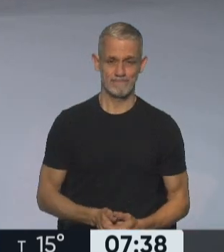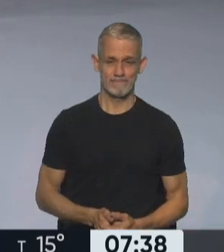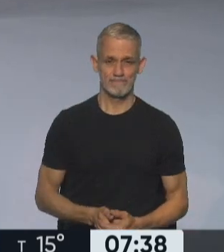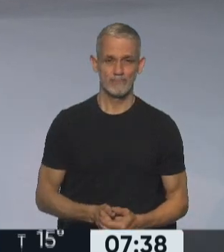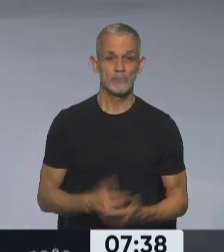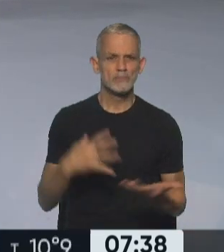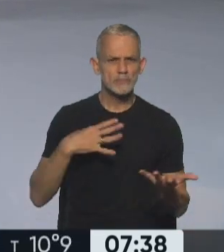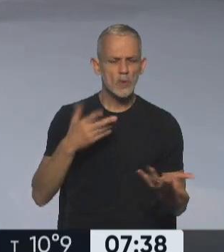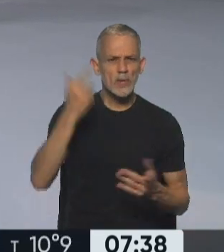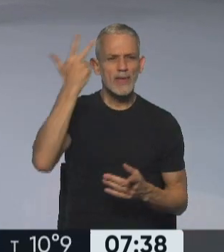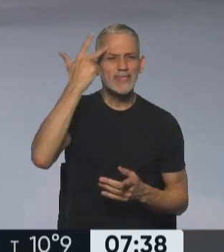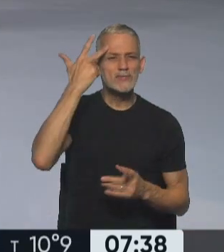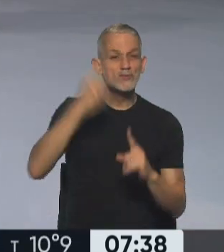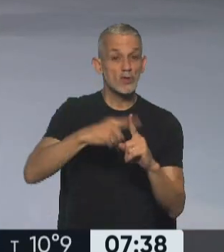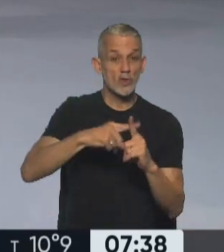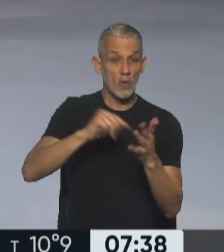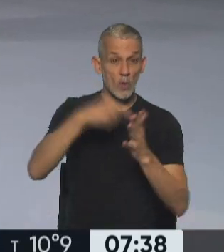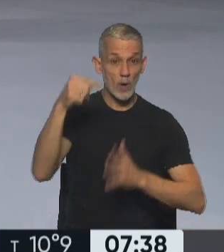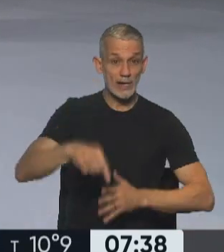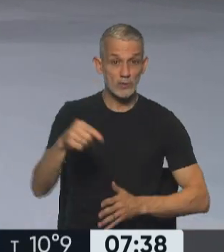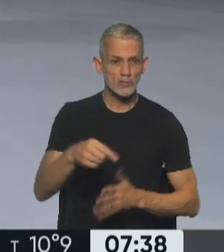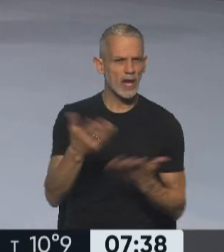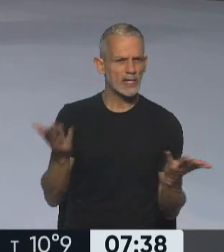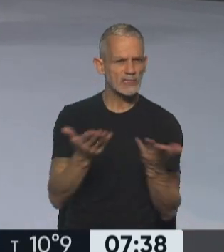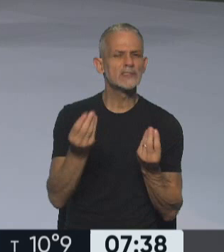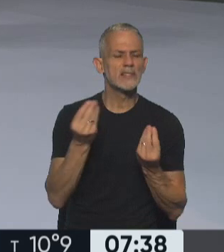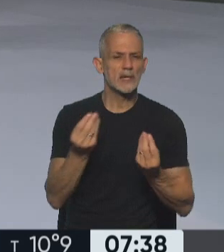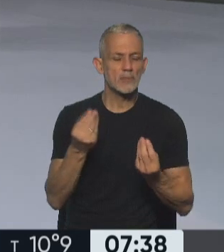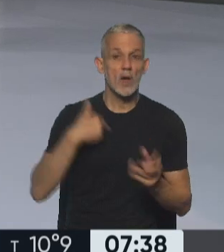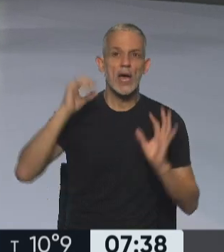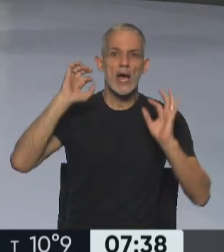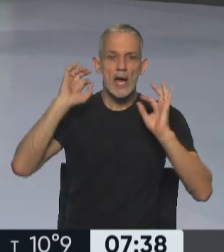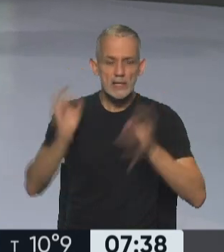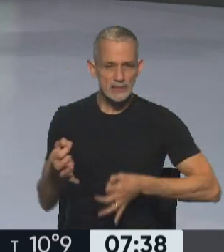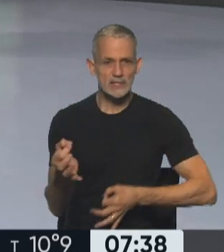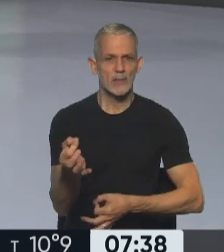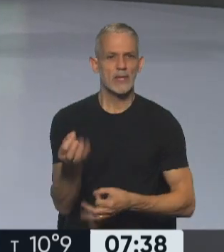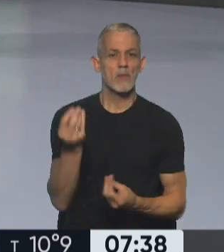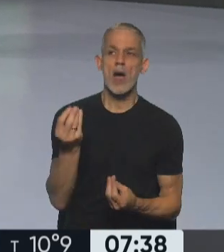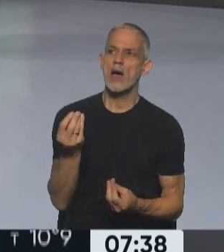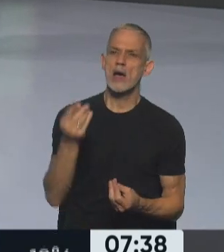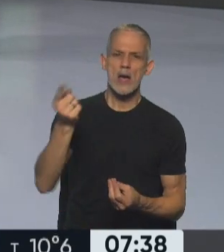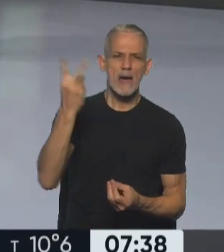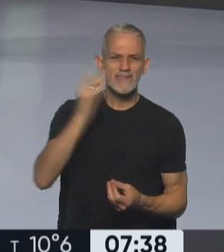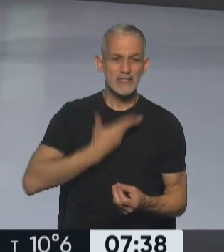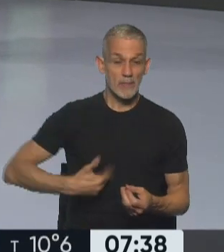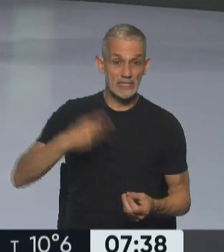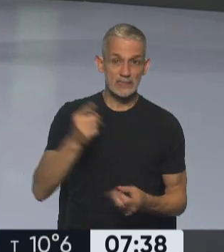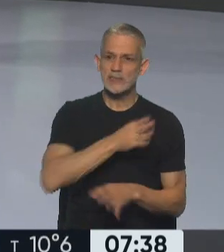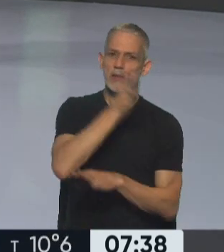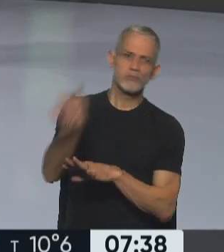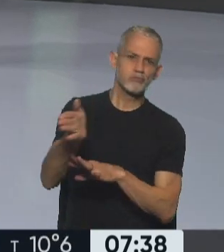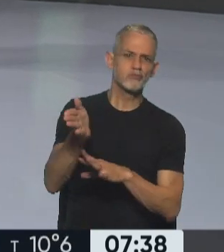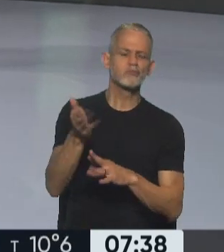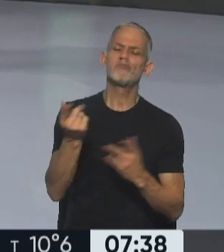Y todavía había 18 grados de temperatura en la ciudad de Buenos Aires cuando nos enterábamos que la vicepresidenta de la Nación se presentaba